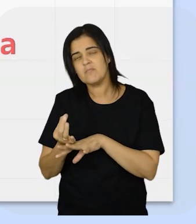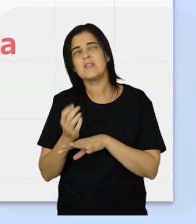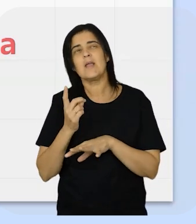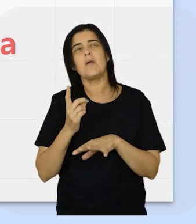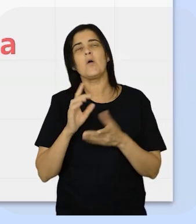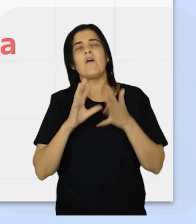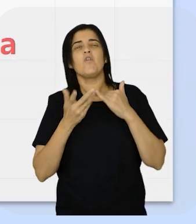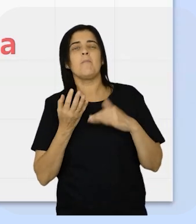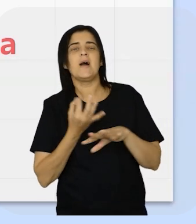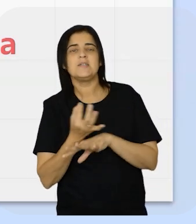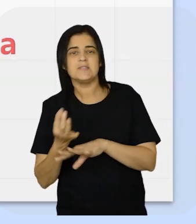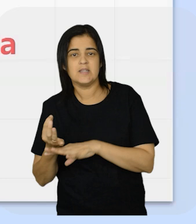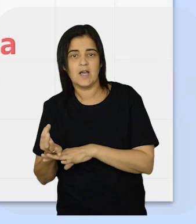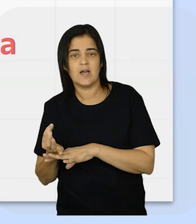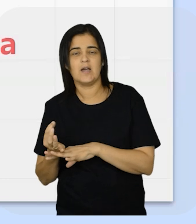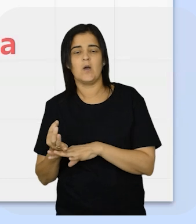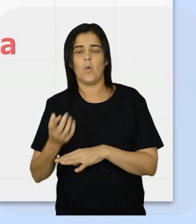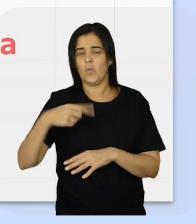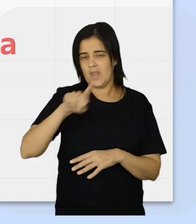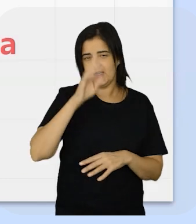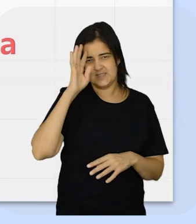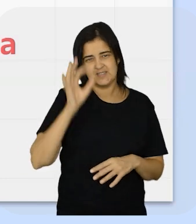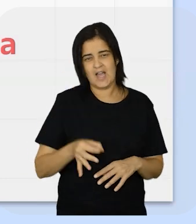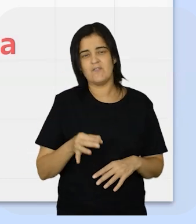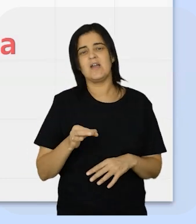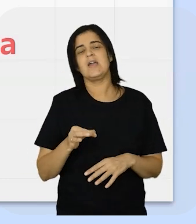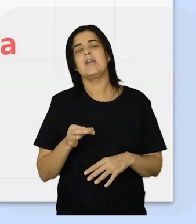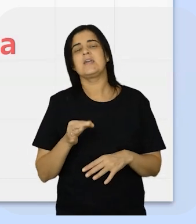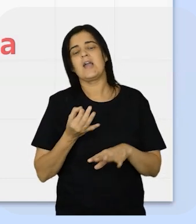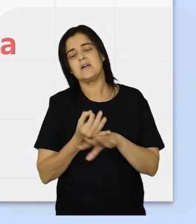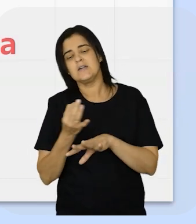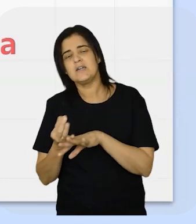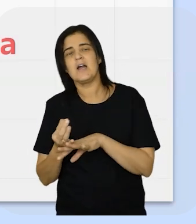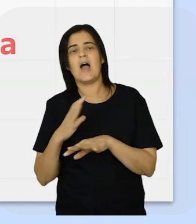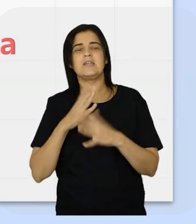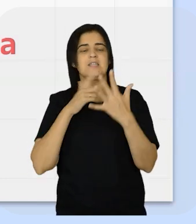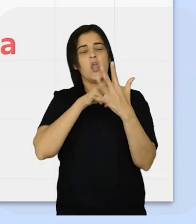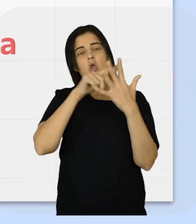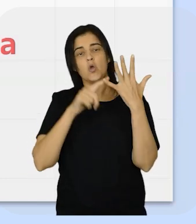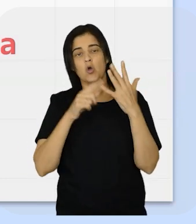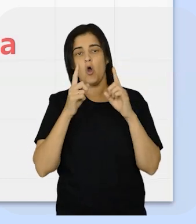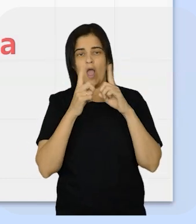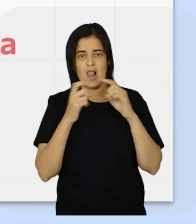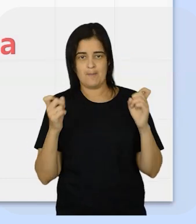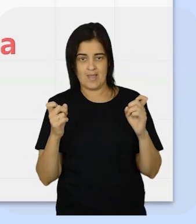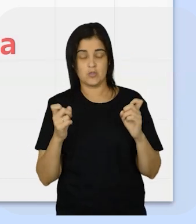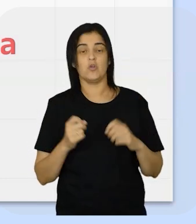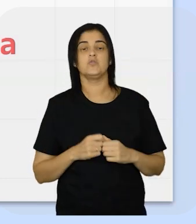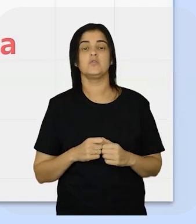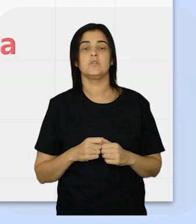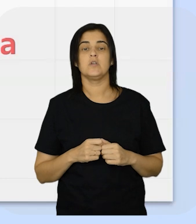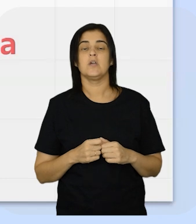una filosofía. Ustedes saben que la filosofía del enseñar se compone por 5 elementos. Se compone